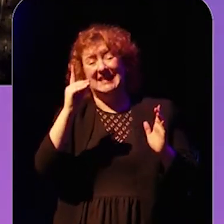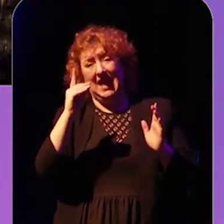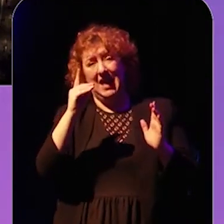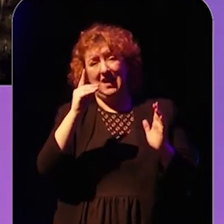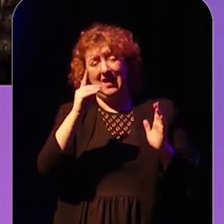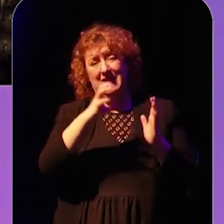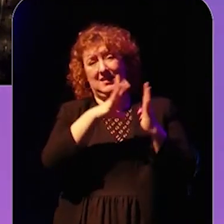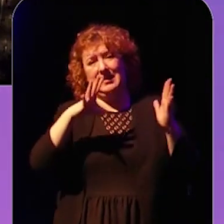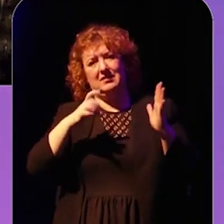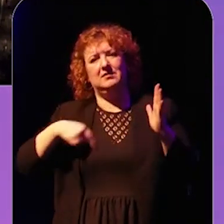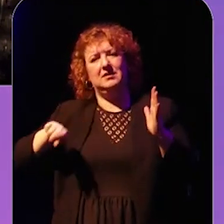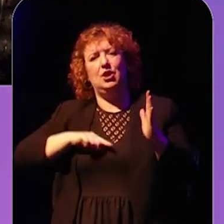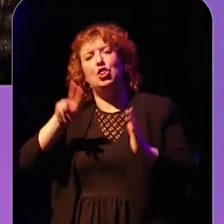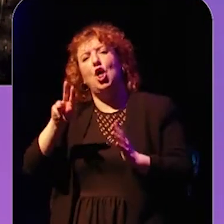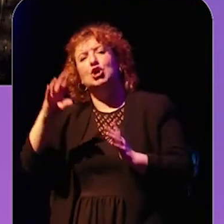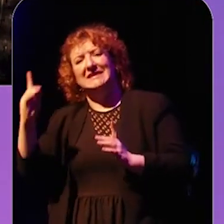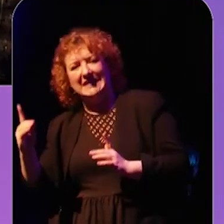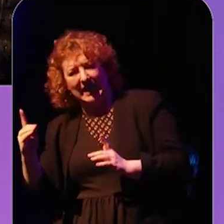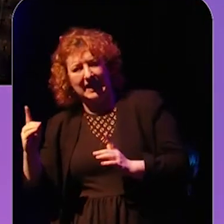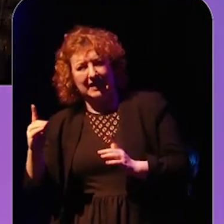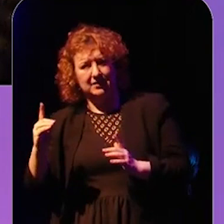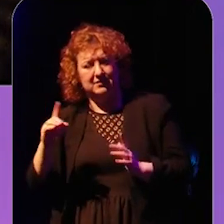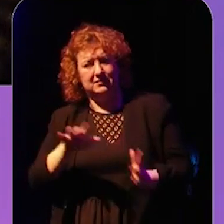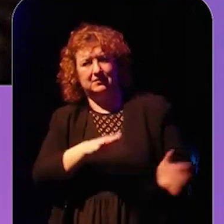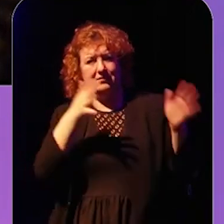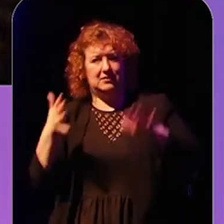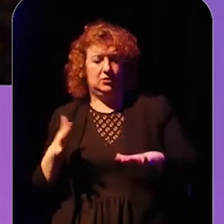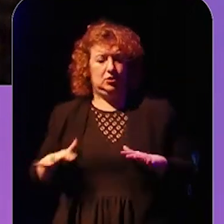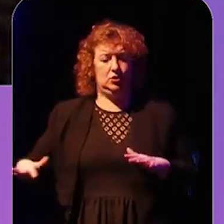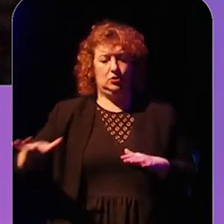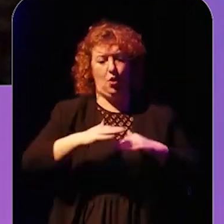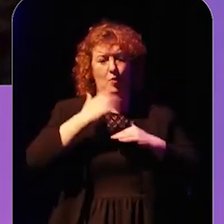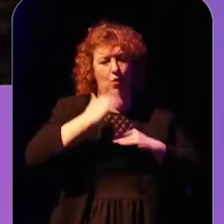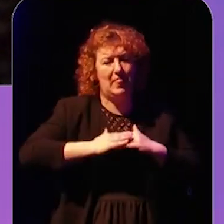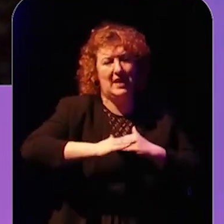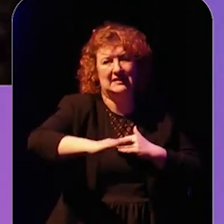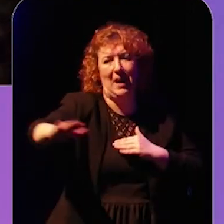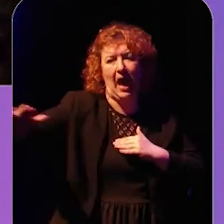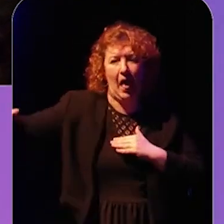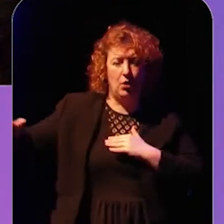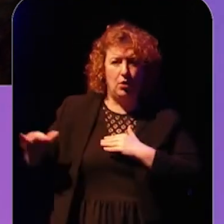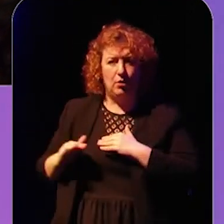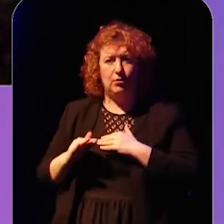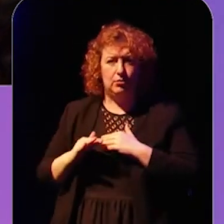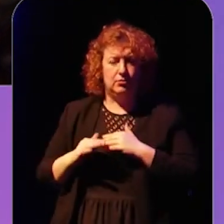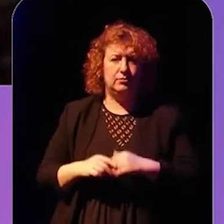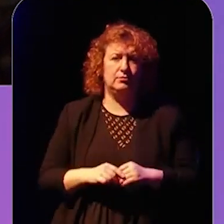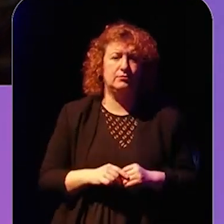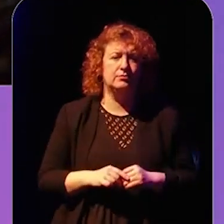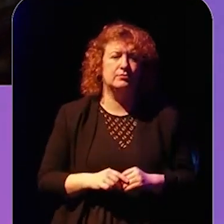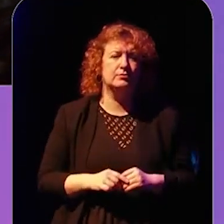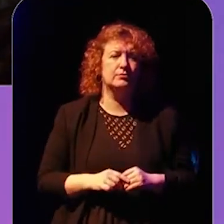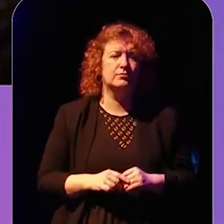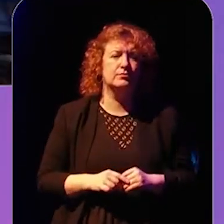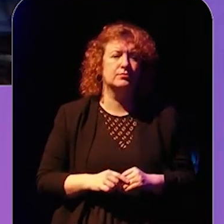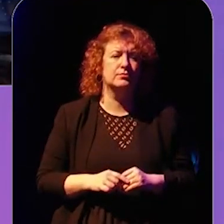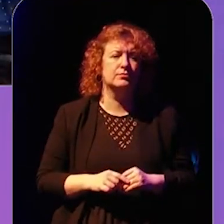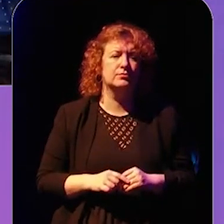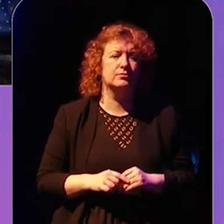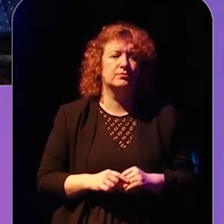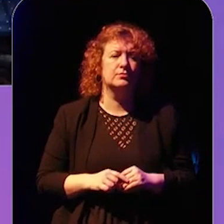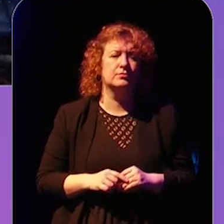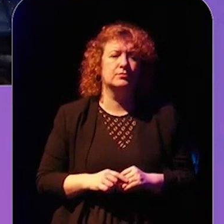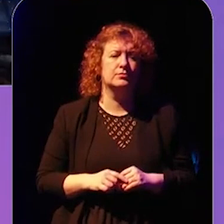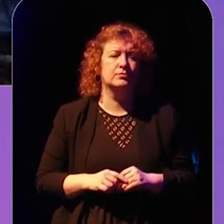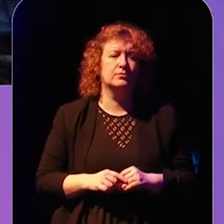en geometrías 2D, en una superficie, el desplegado de esa geometría 3D sobre una superficie plana. En